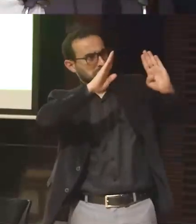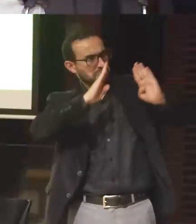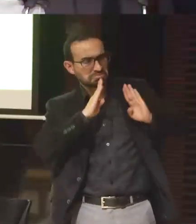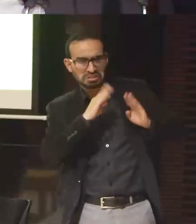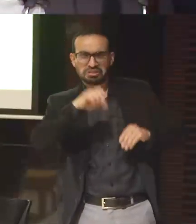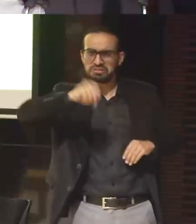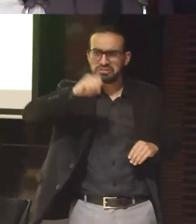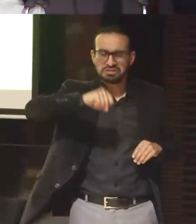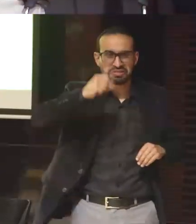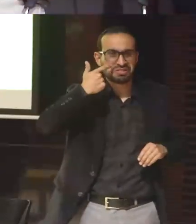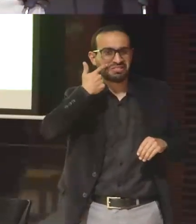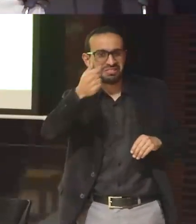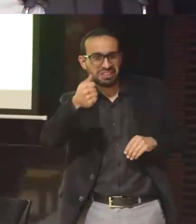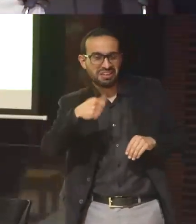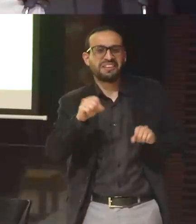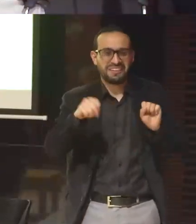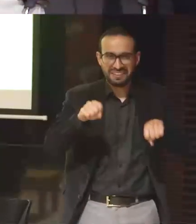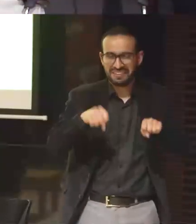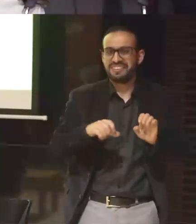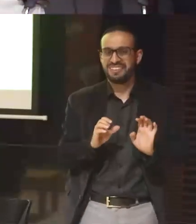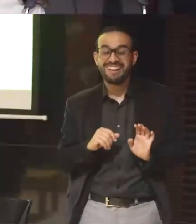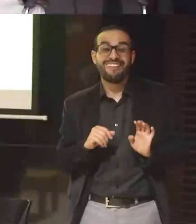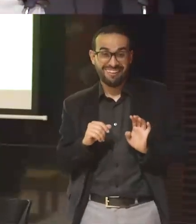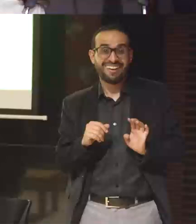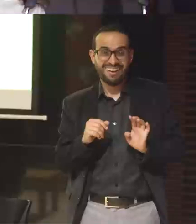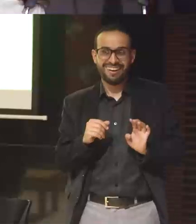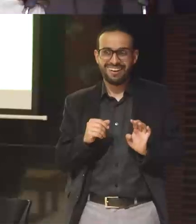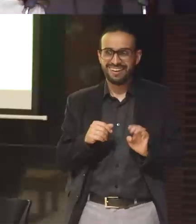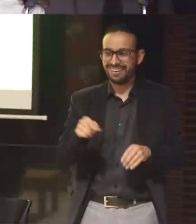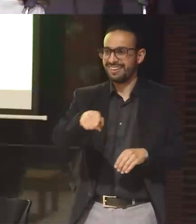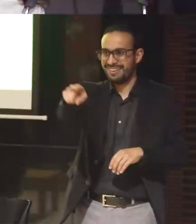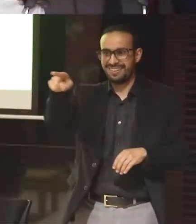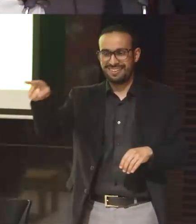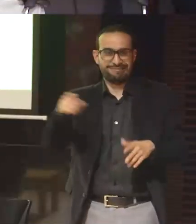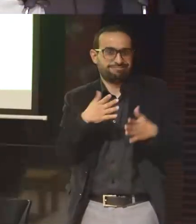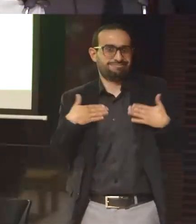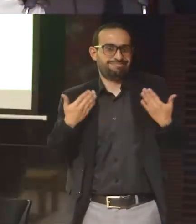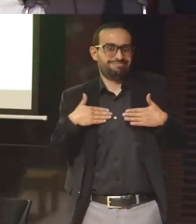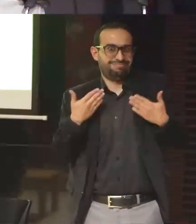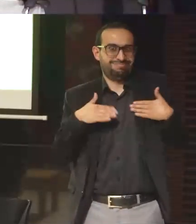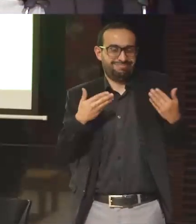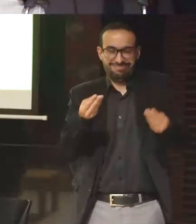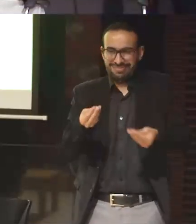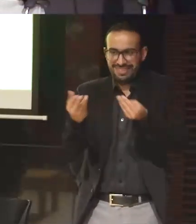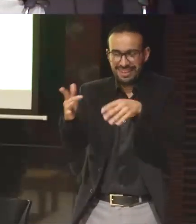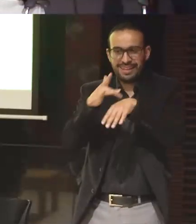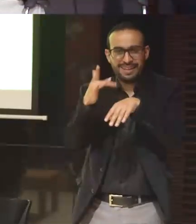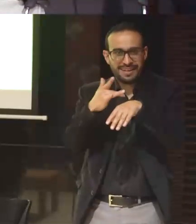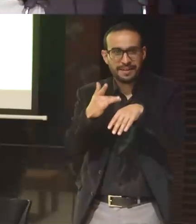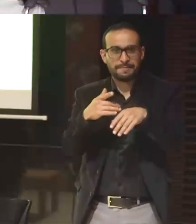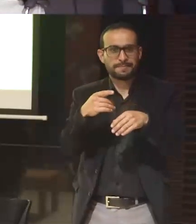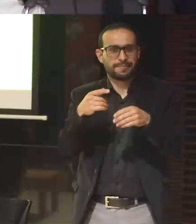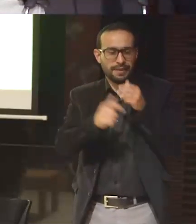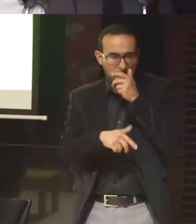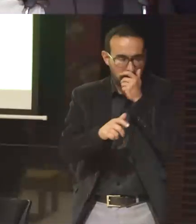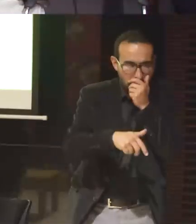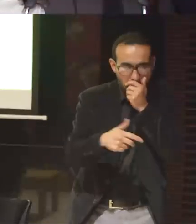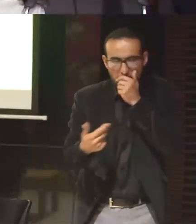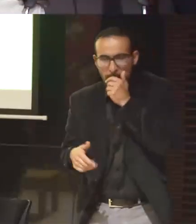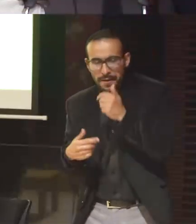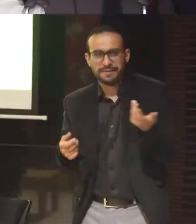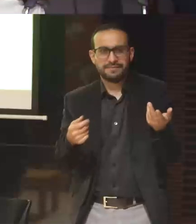ahora contamos lo que es una berraquera y que está chévere y que es bueno desde su lenguaje. Entonces, nace el rap, nace el hip hop, nace